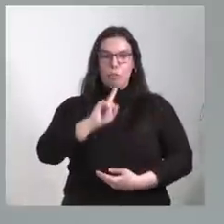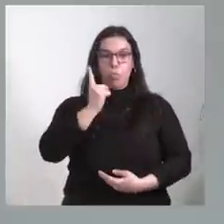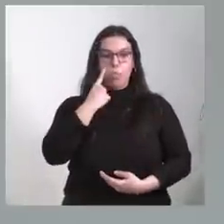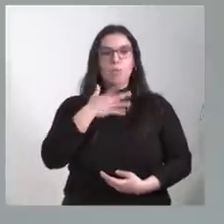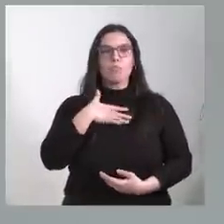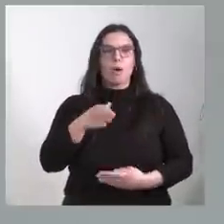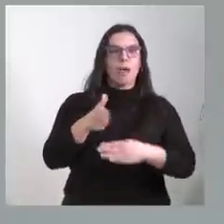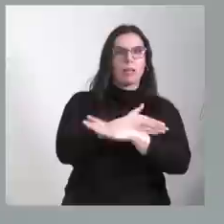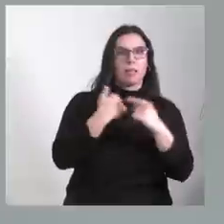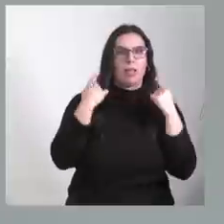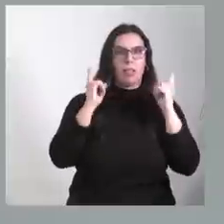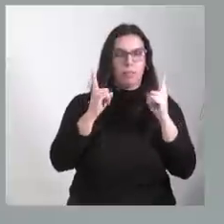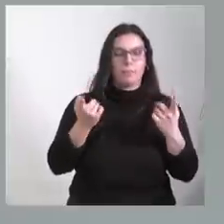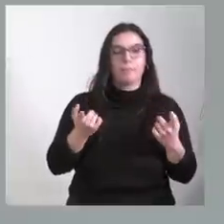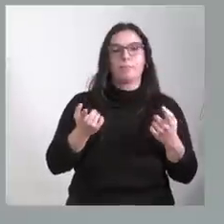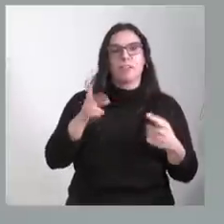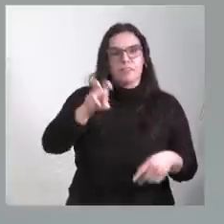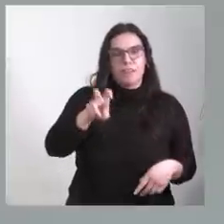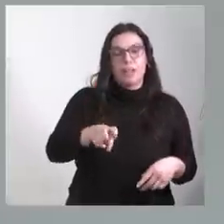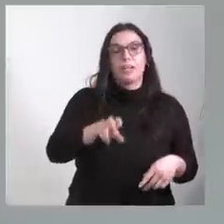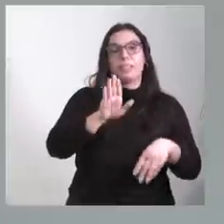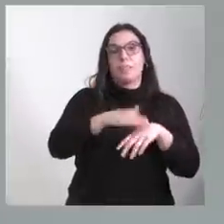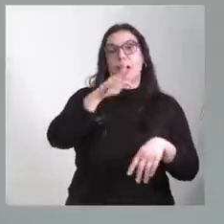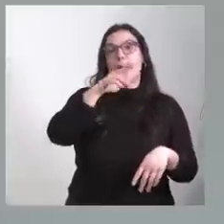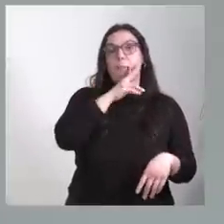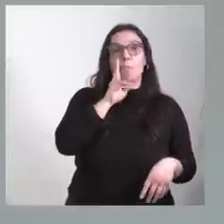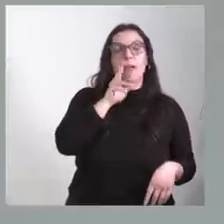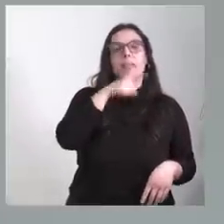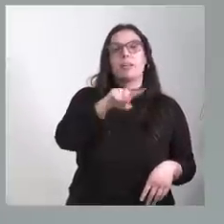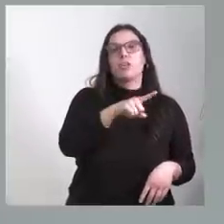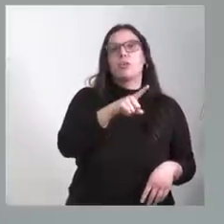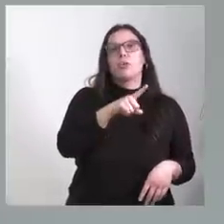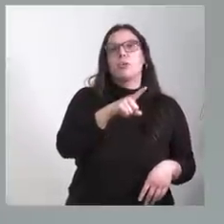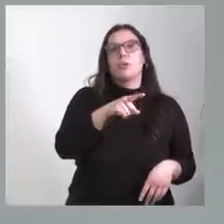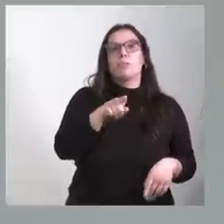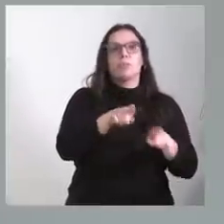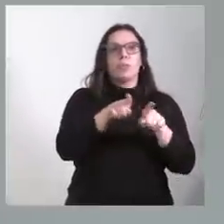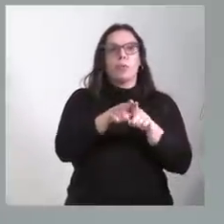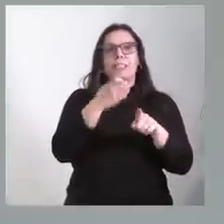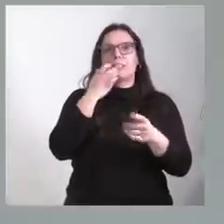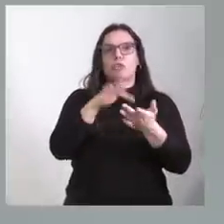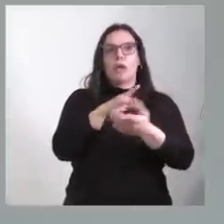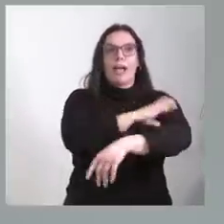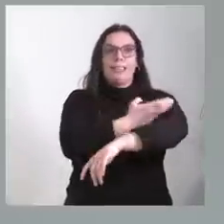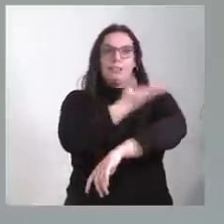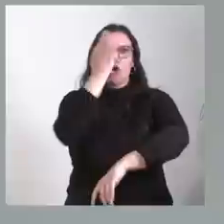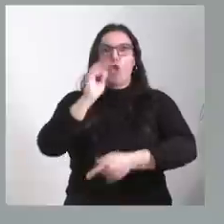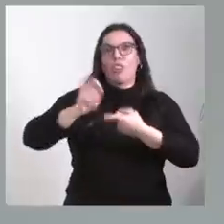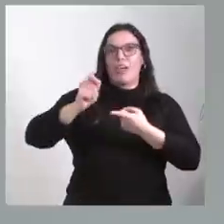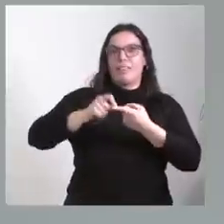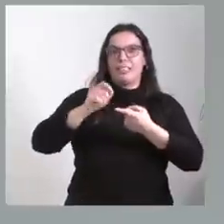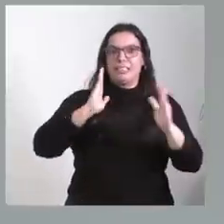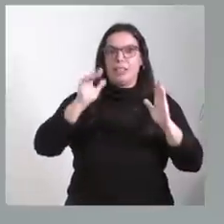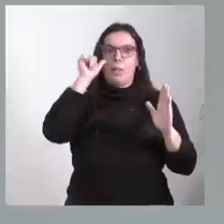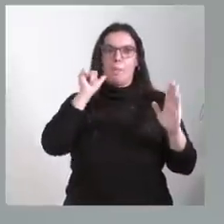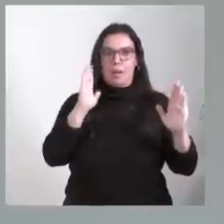sentido es útil y también de Cara a las madres para detectar posible hipertensión y diabetes durante el embarazo y luego